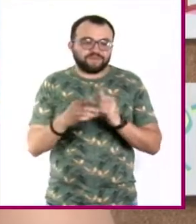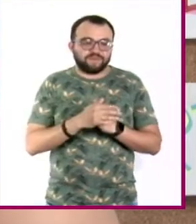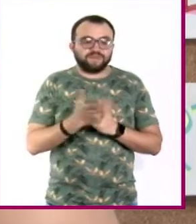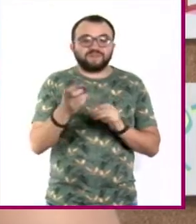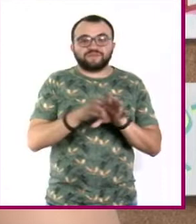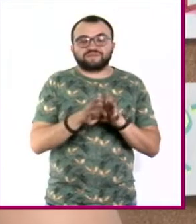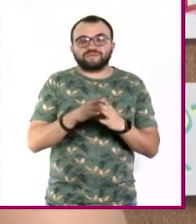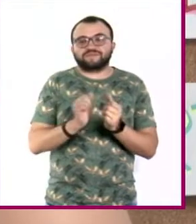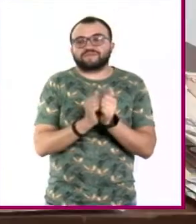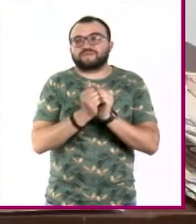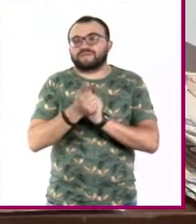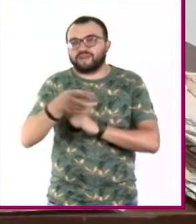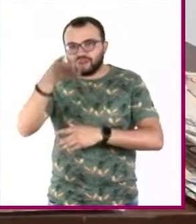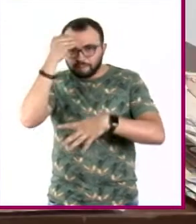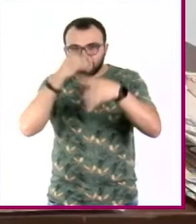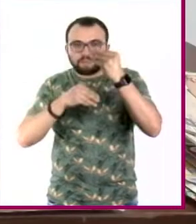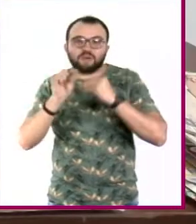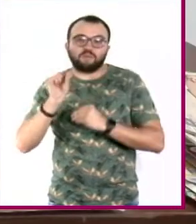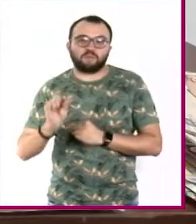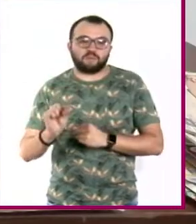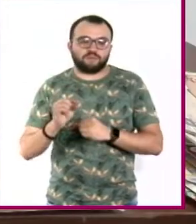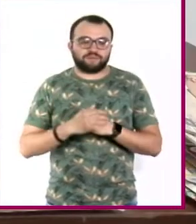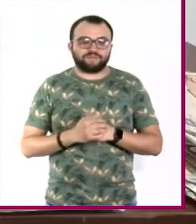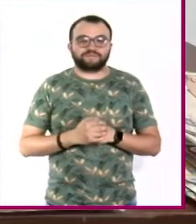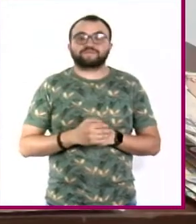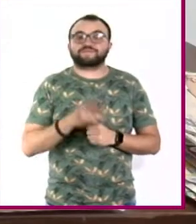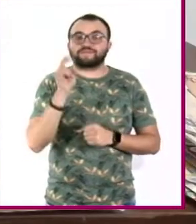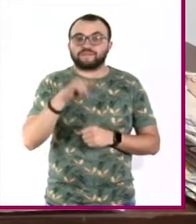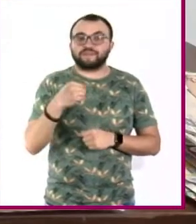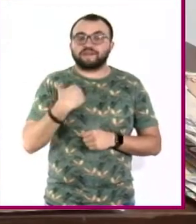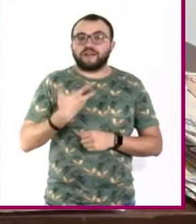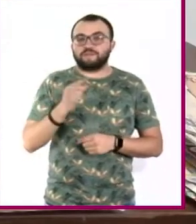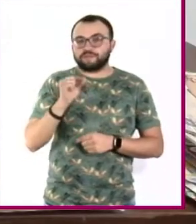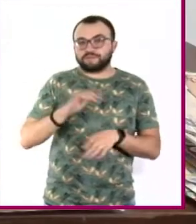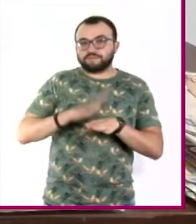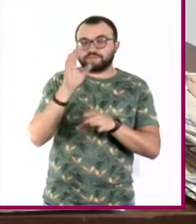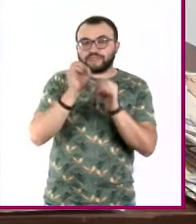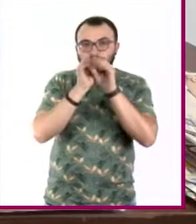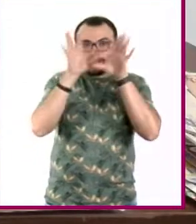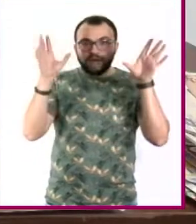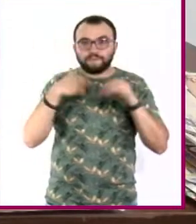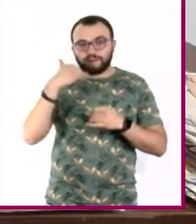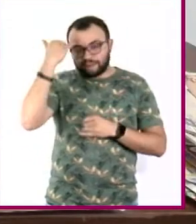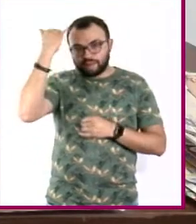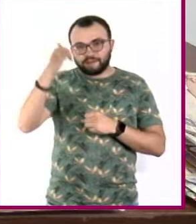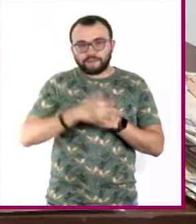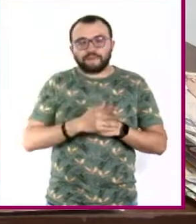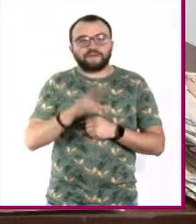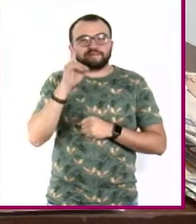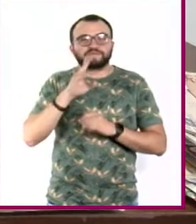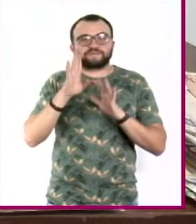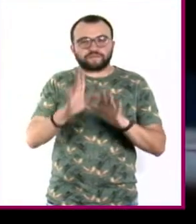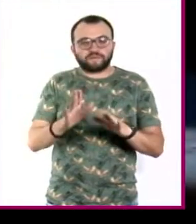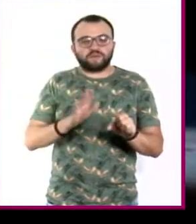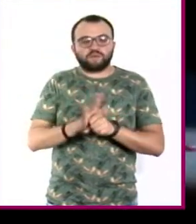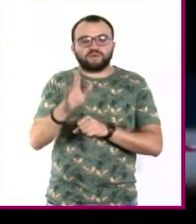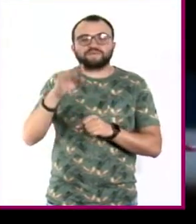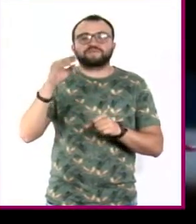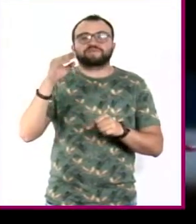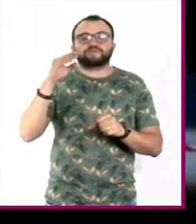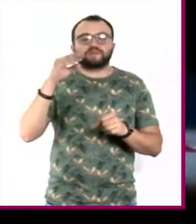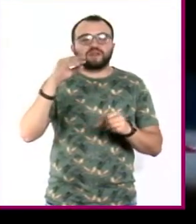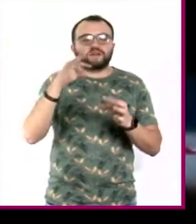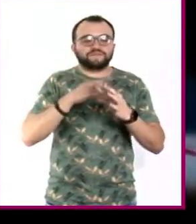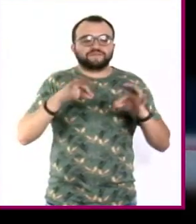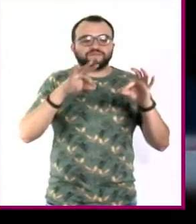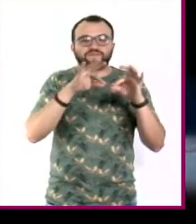de aprendizaje. Es cierto, se me están empezando a aclarar las ideas. Propongo que aterricemos en la importancia de la tecnología en